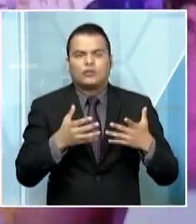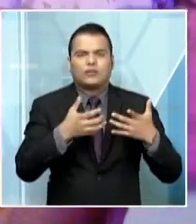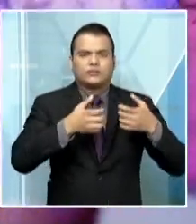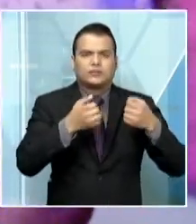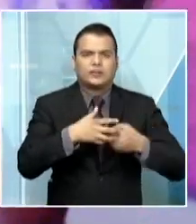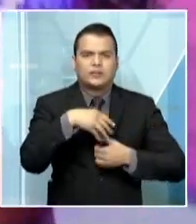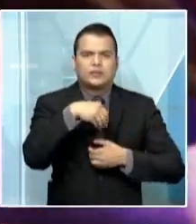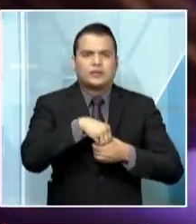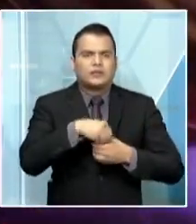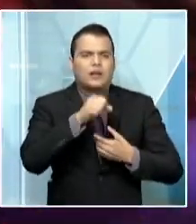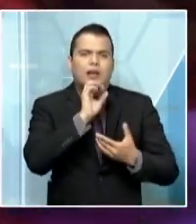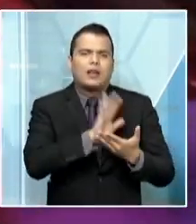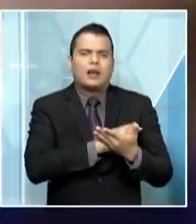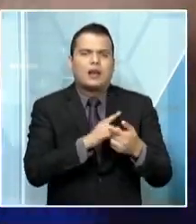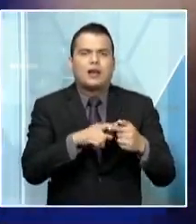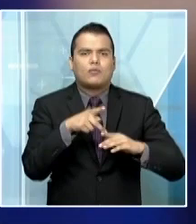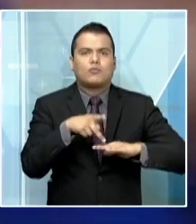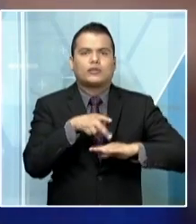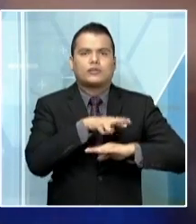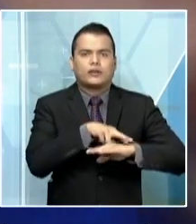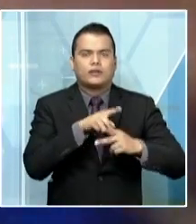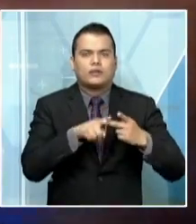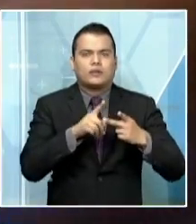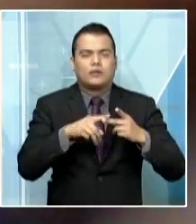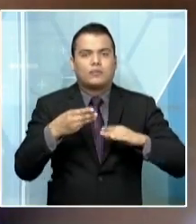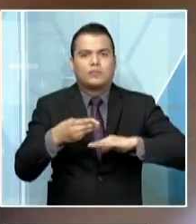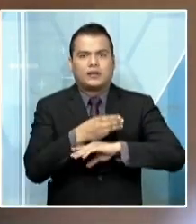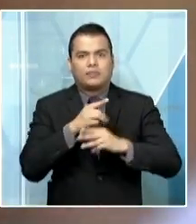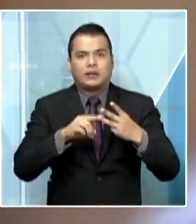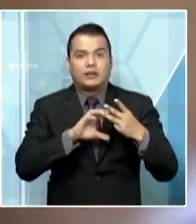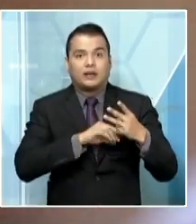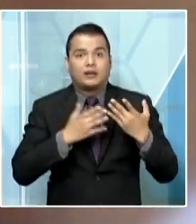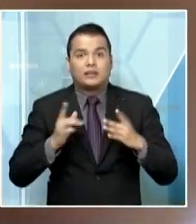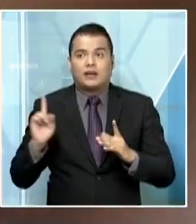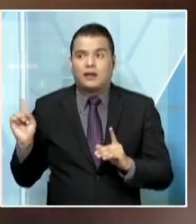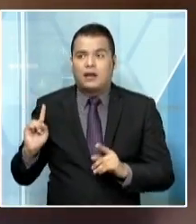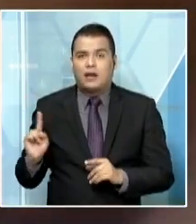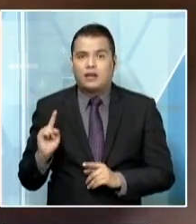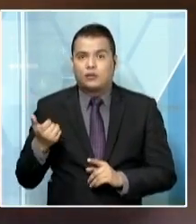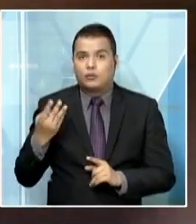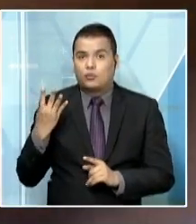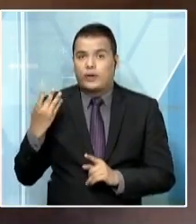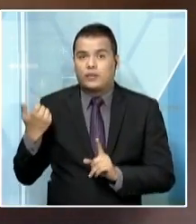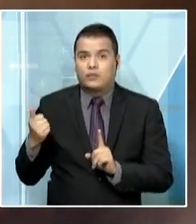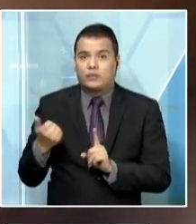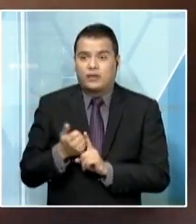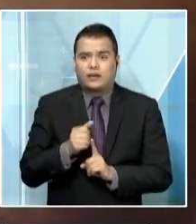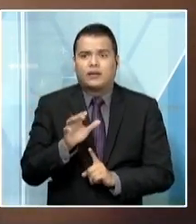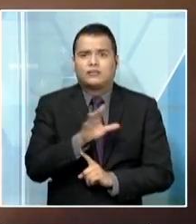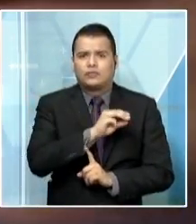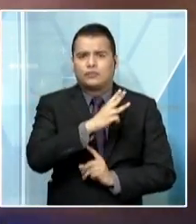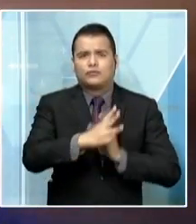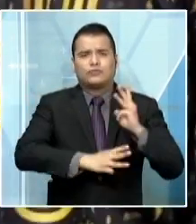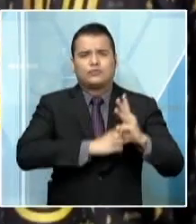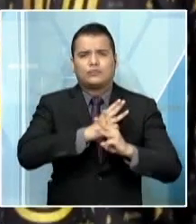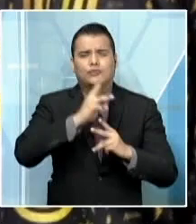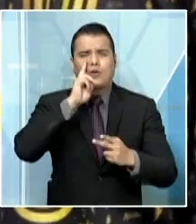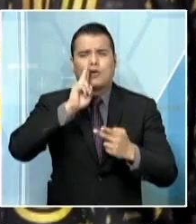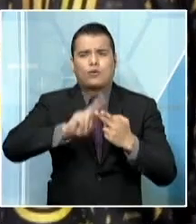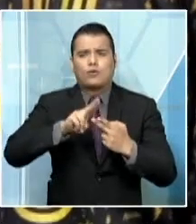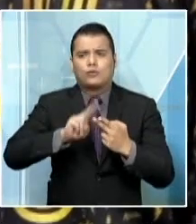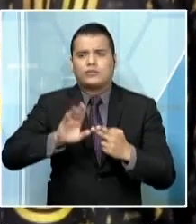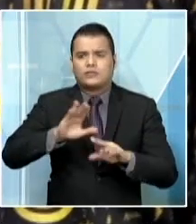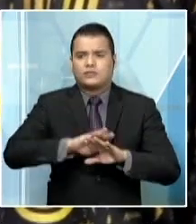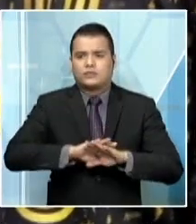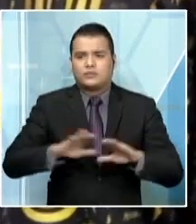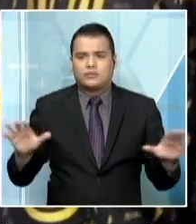Rico, Miami y Cali. Las 4 décadas del Grupo Niche y su fortaleza sonora y rítmica son un sello con reconocimiento a nivel internacional. La era de la música